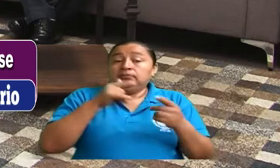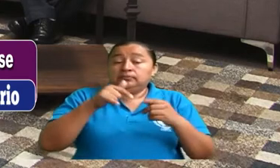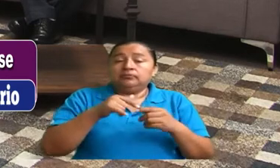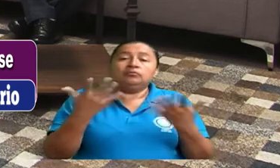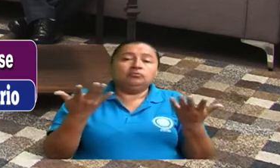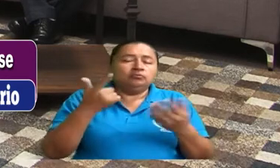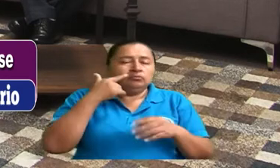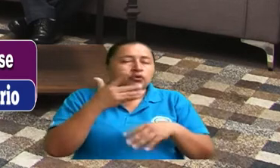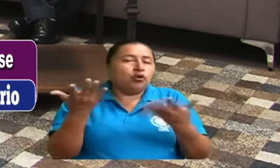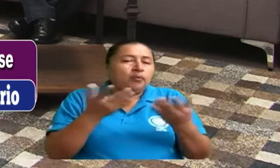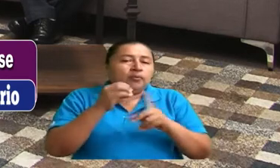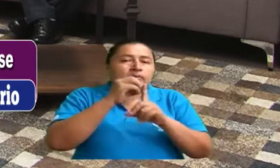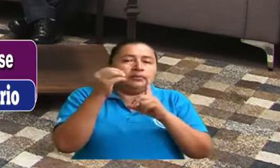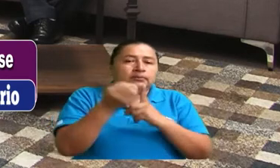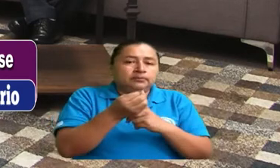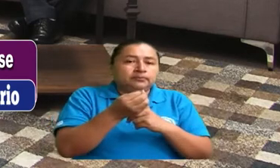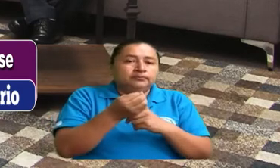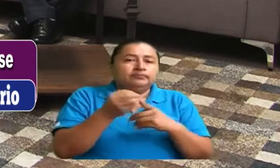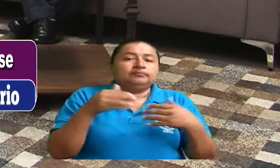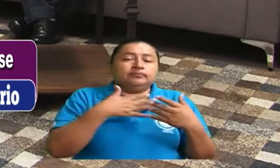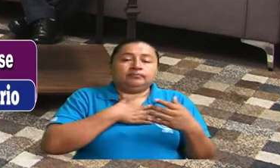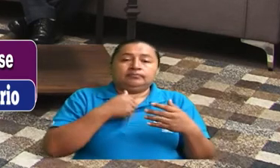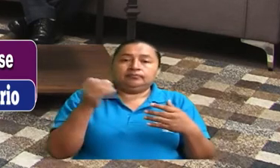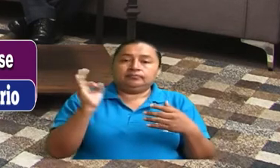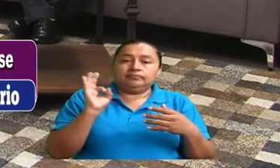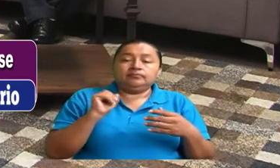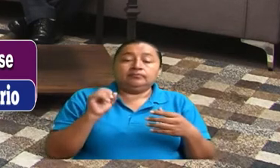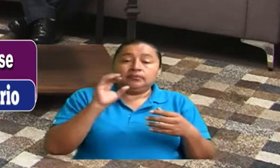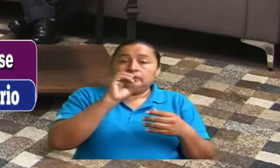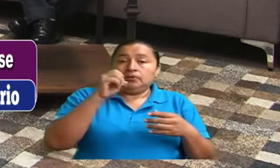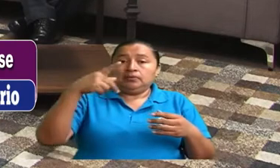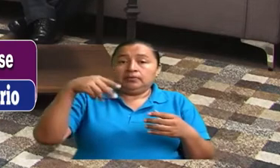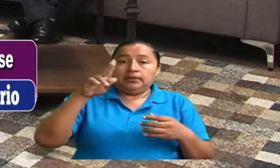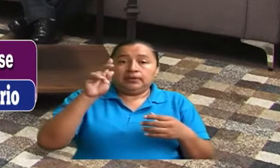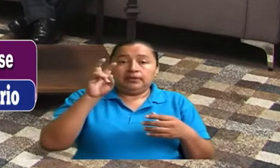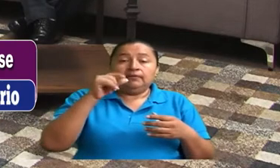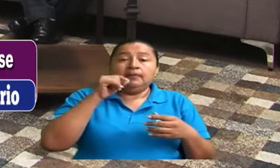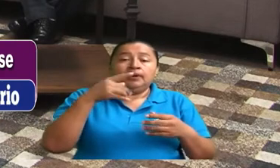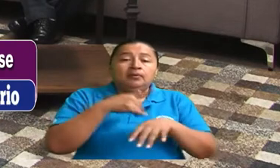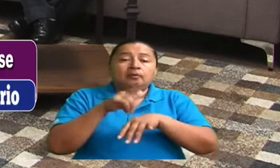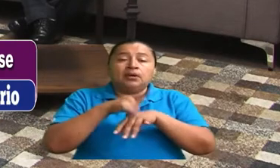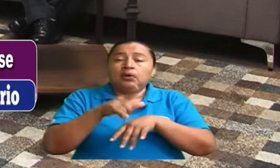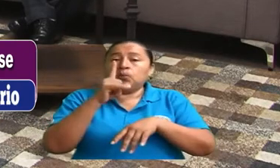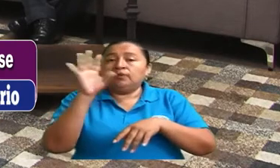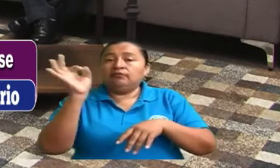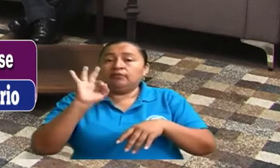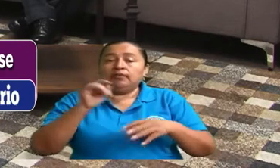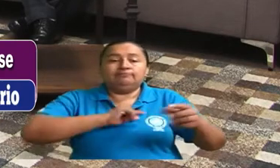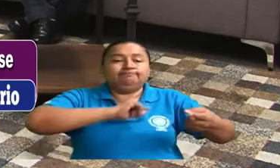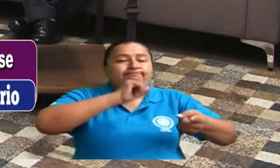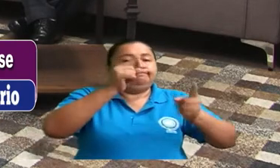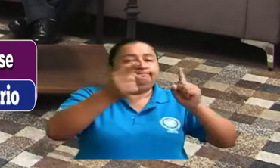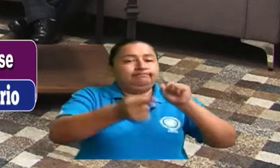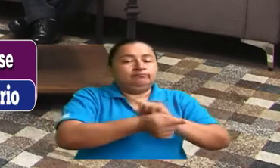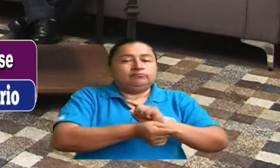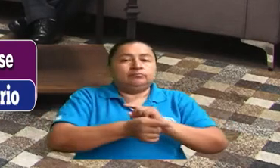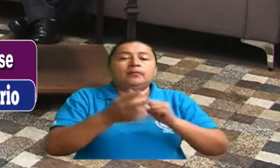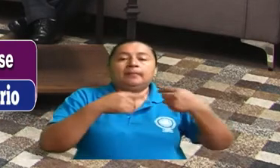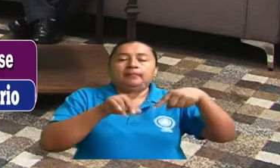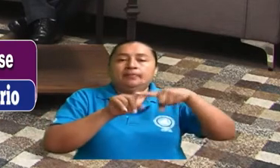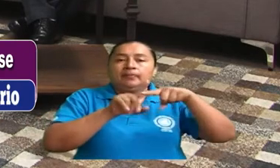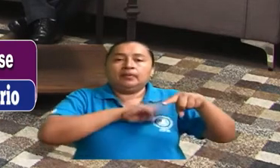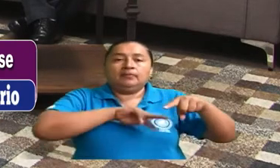cómo organizar, ¿verdad?, de mejor manera las cooperativas para buscar una ruta de transformación con valor agregado